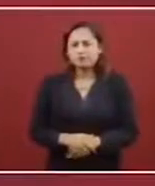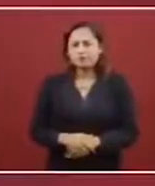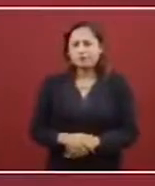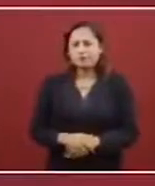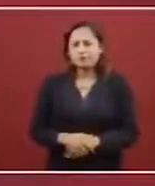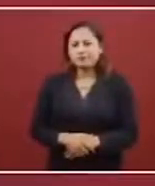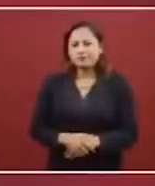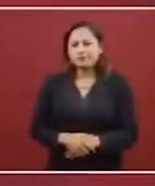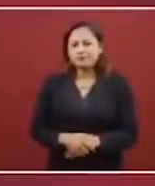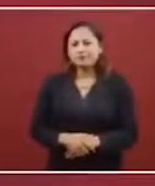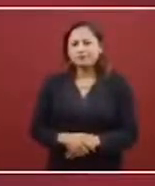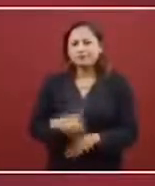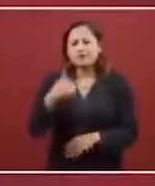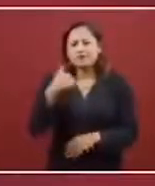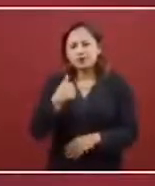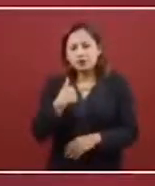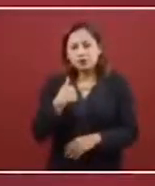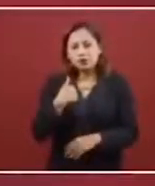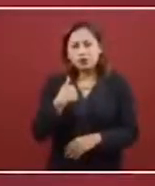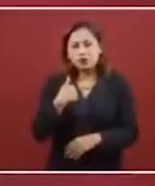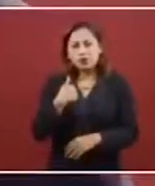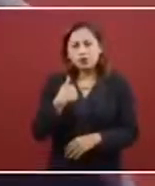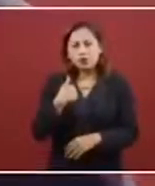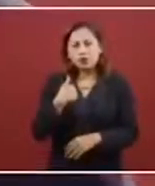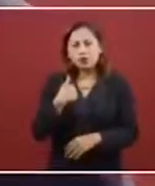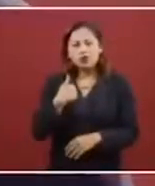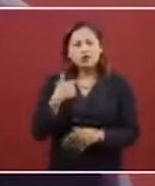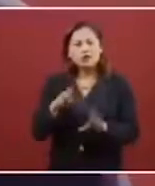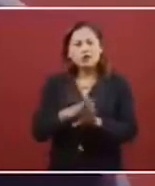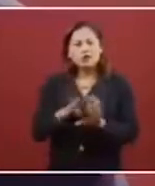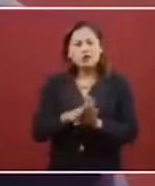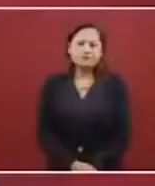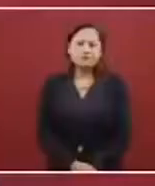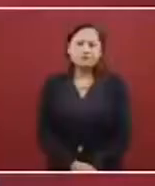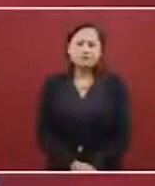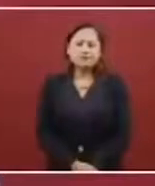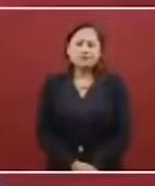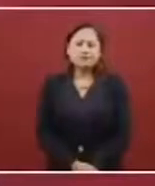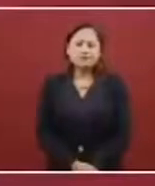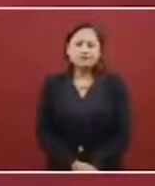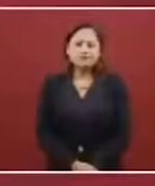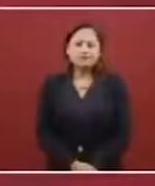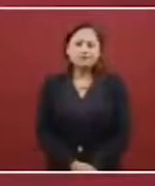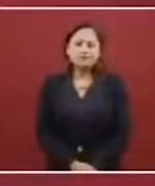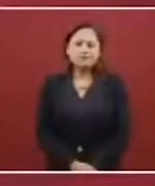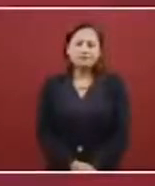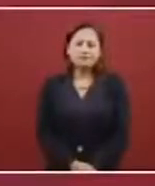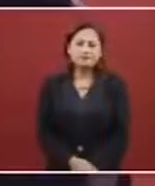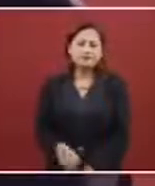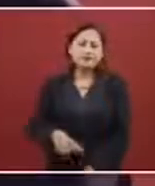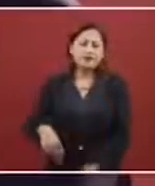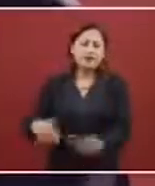dar ningún motivo a los conservadores, a la prensa fifí. Ellos